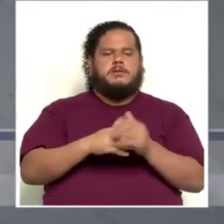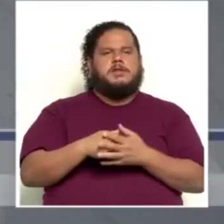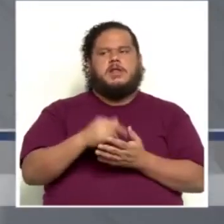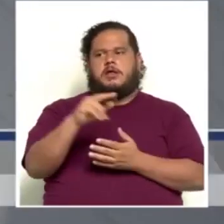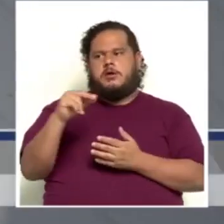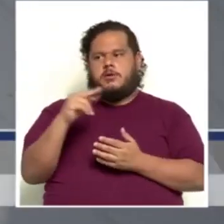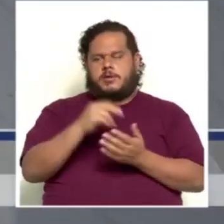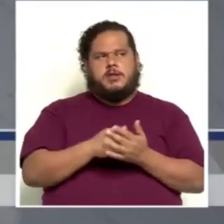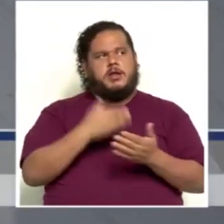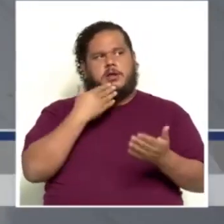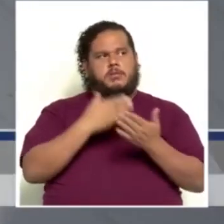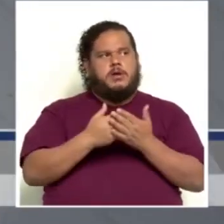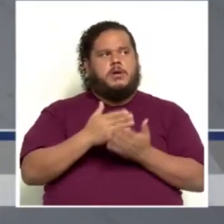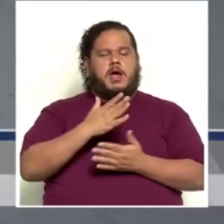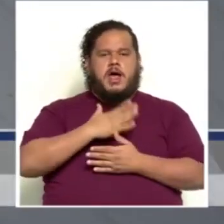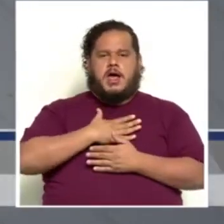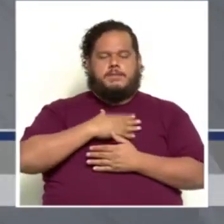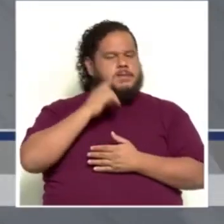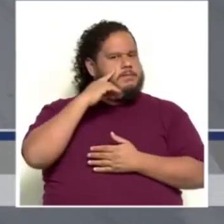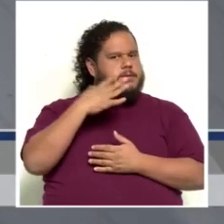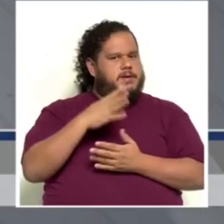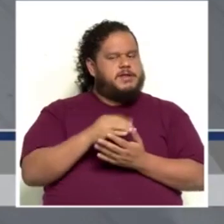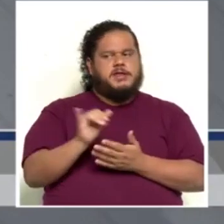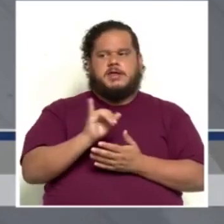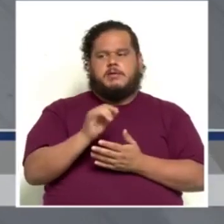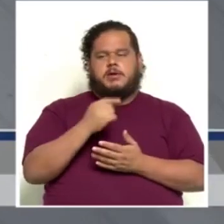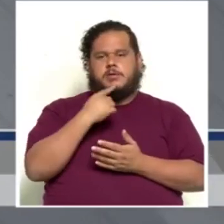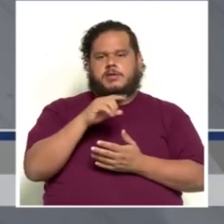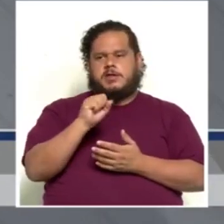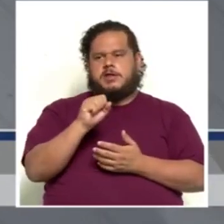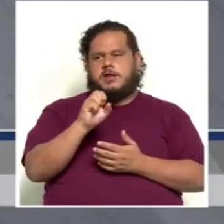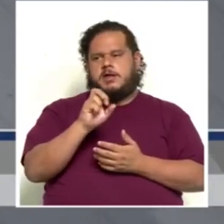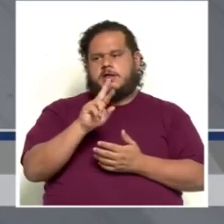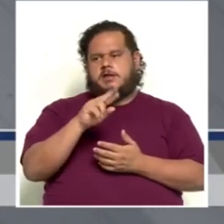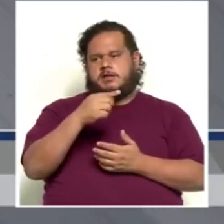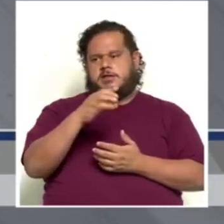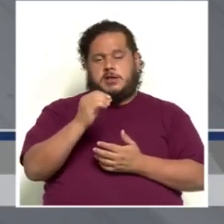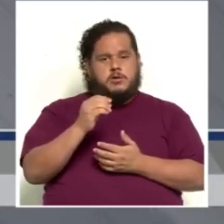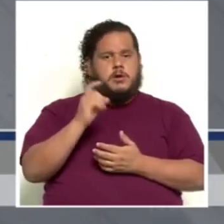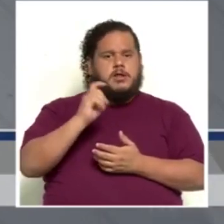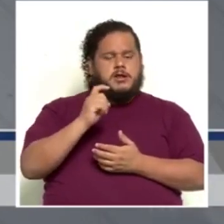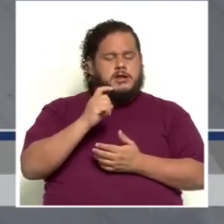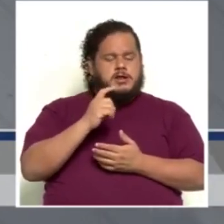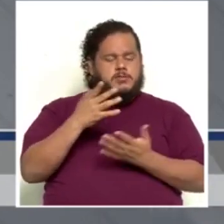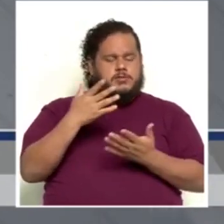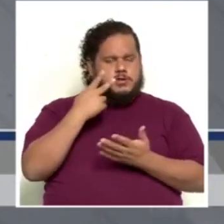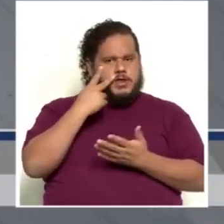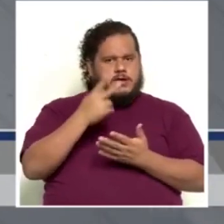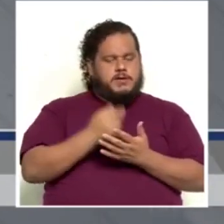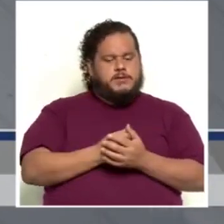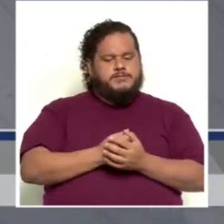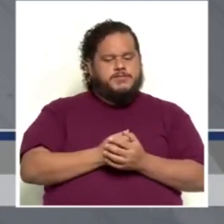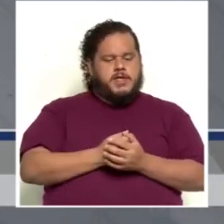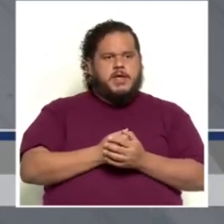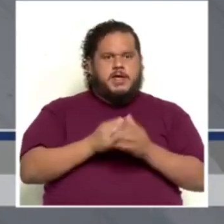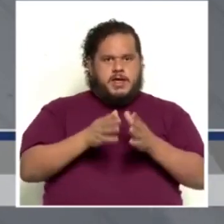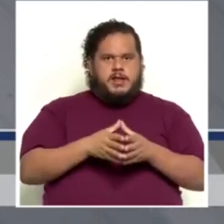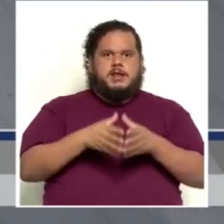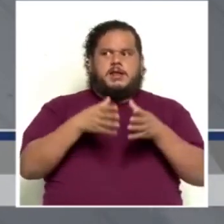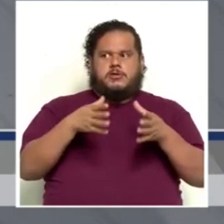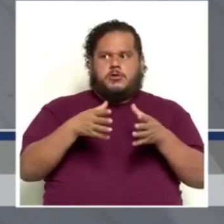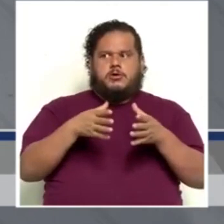colegas. Bueno, a mí me parece que, como decía Sergio, habría que resaltar el enorme abstencionismo,